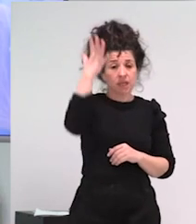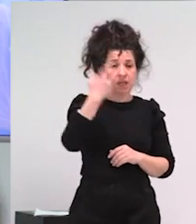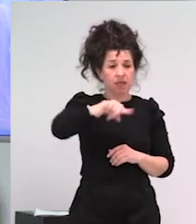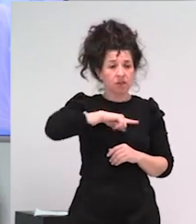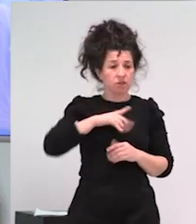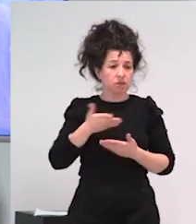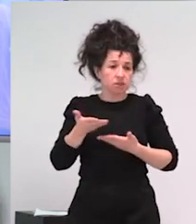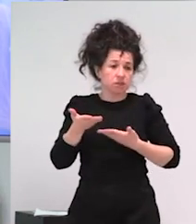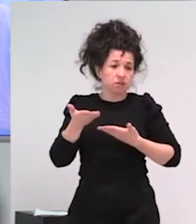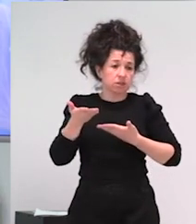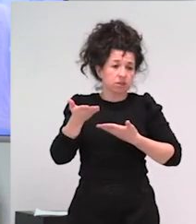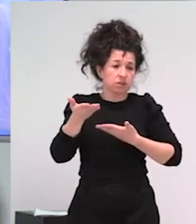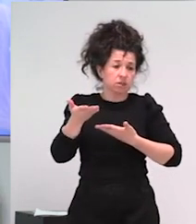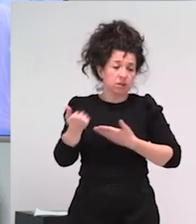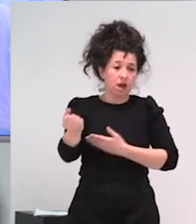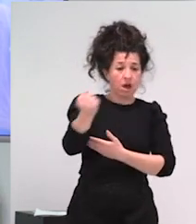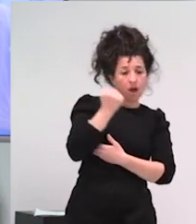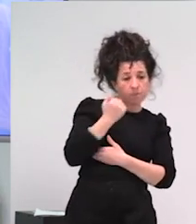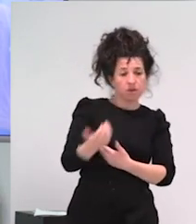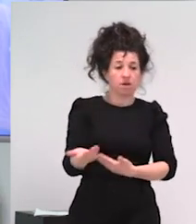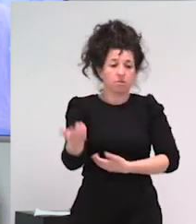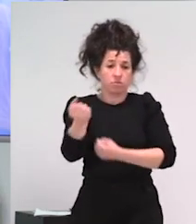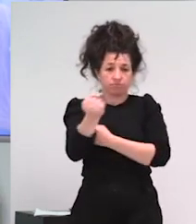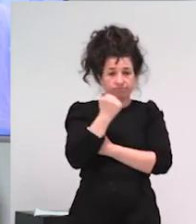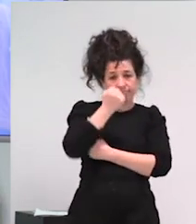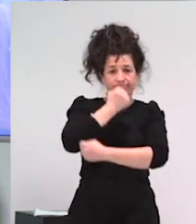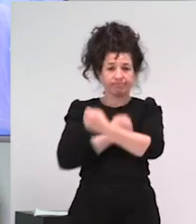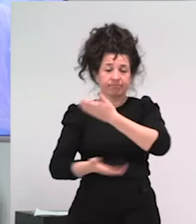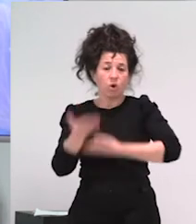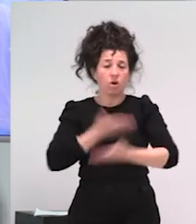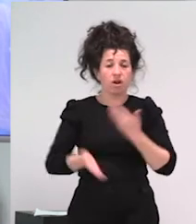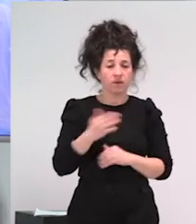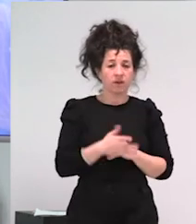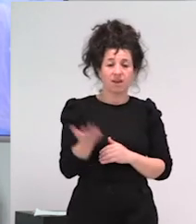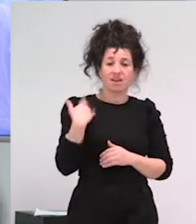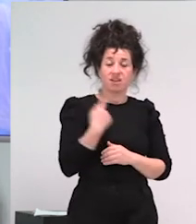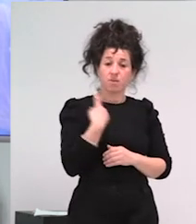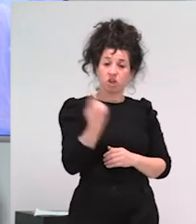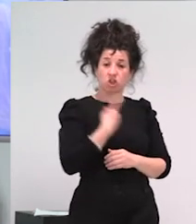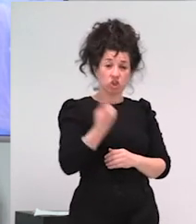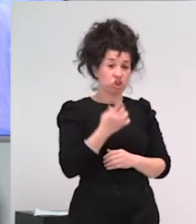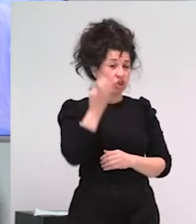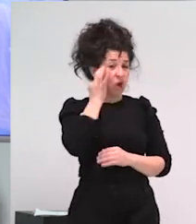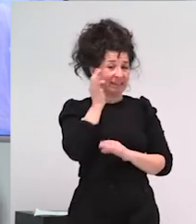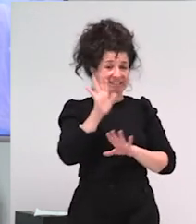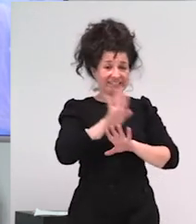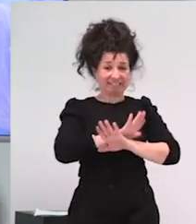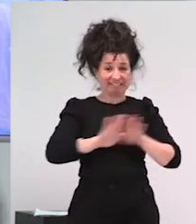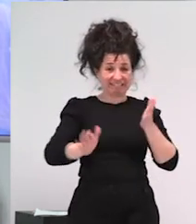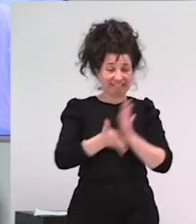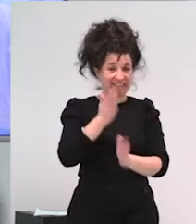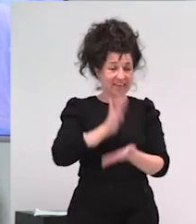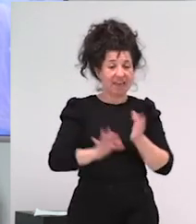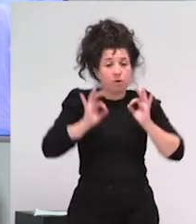nosotros. Es la idea esta que decía antes de solas no somos nada. Y justamente, poniendo el ejemplo